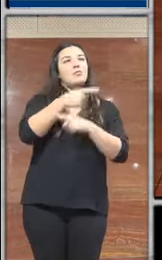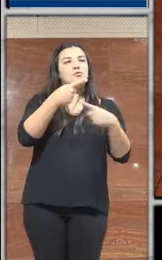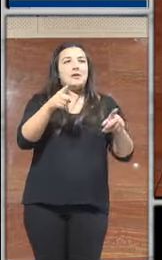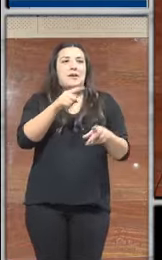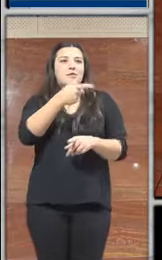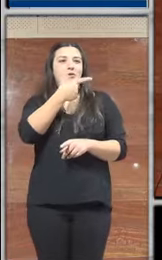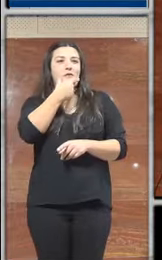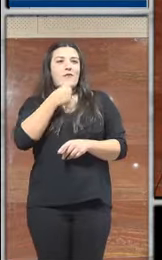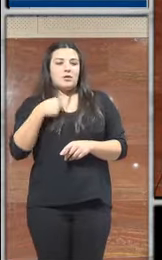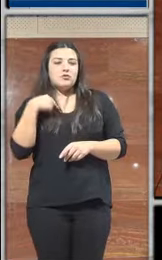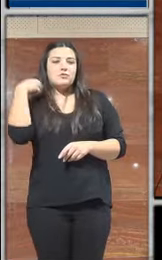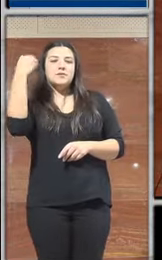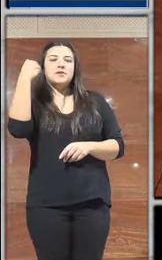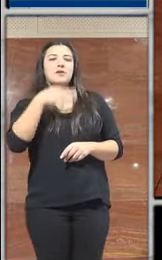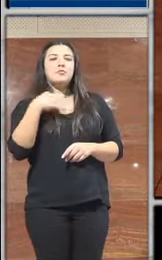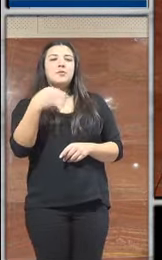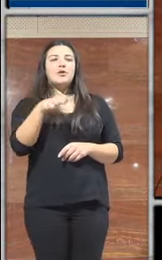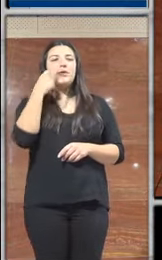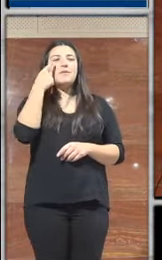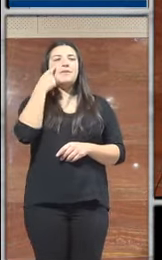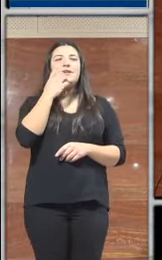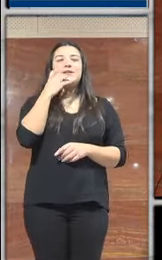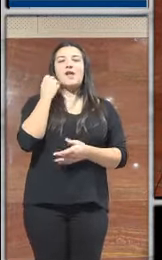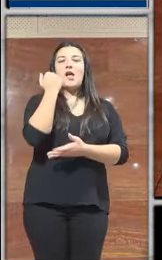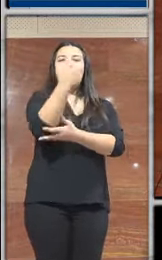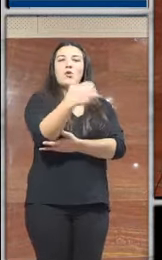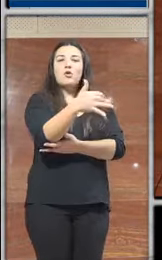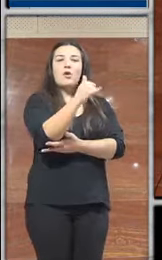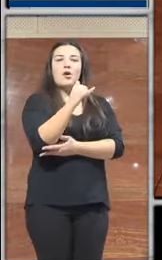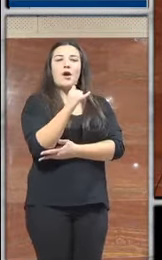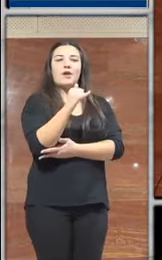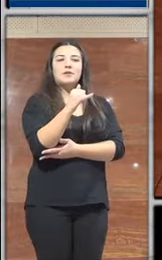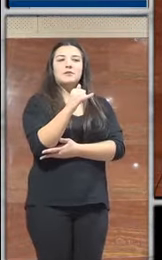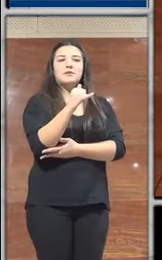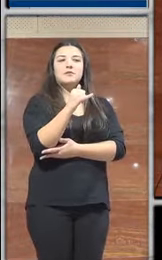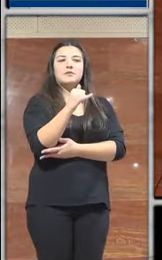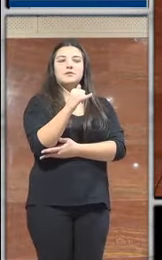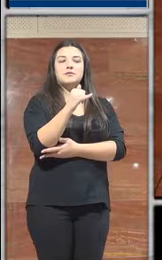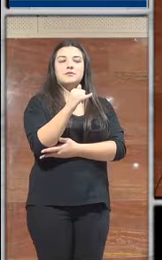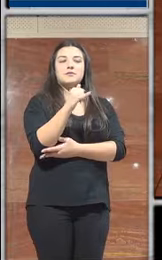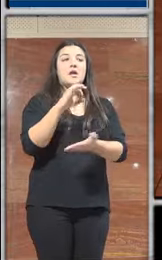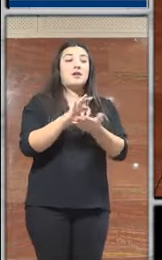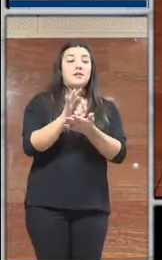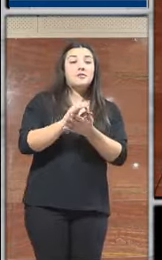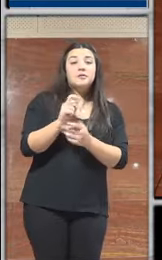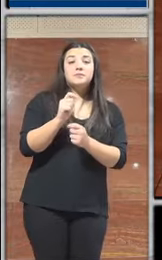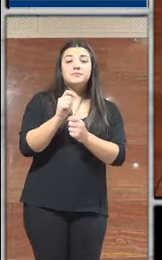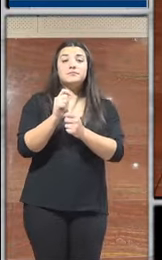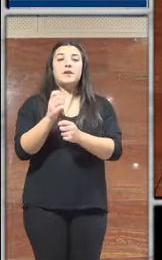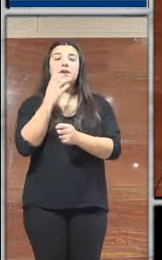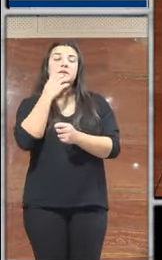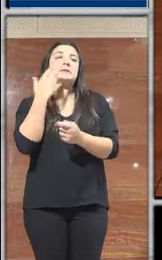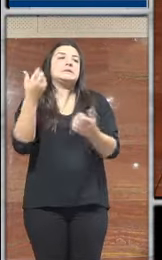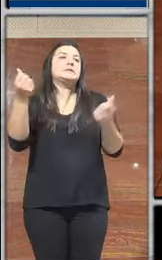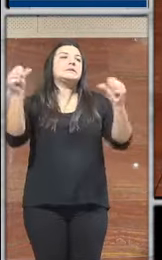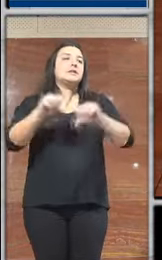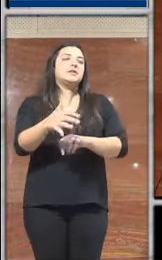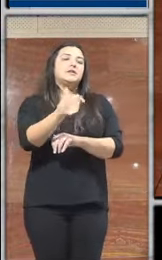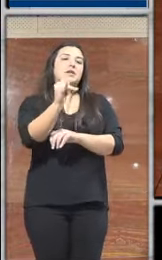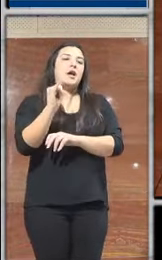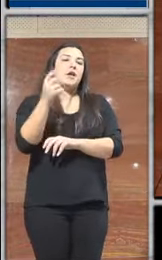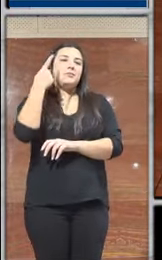ver que con un apoyo posible, real, existente, que se puede llevar a un servicio, aunque estemos en época de crisis y tal, hay gente que se está